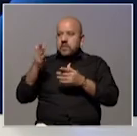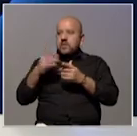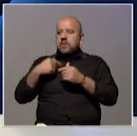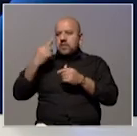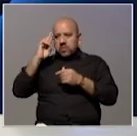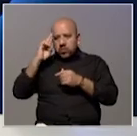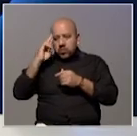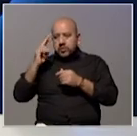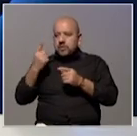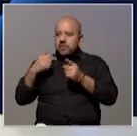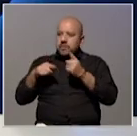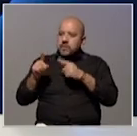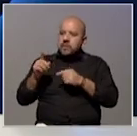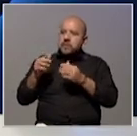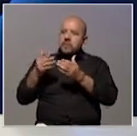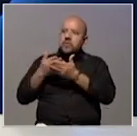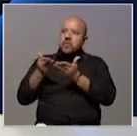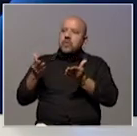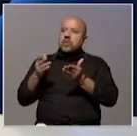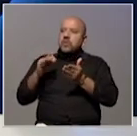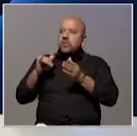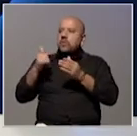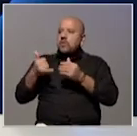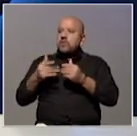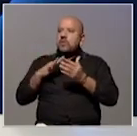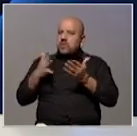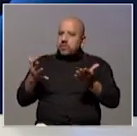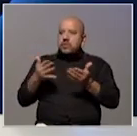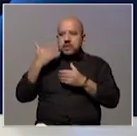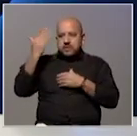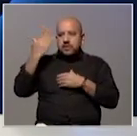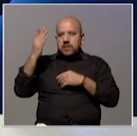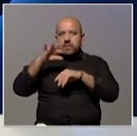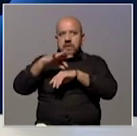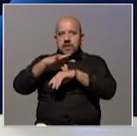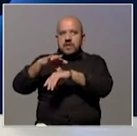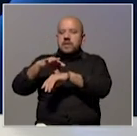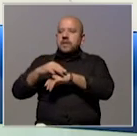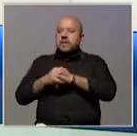respetuosa pero también tiene lo que hay que tener para dirigir la asamblea nacional